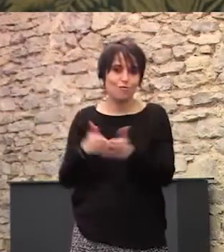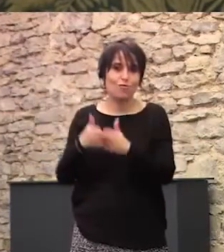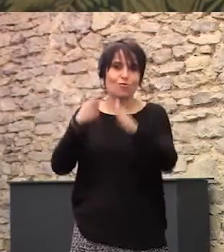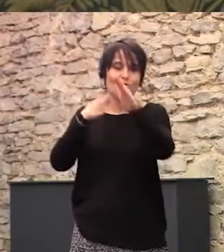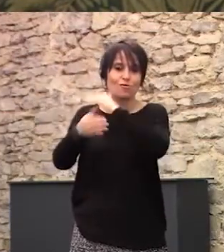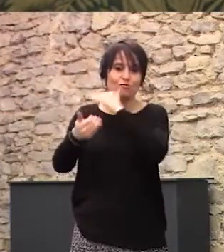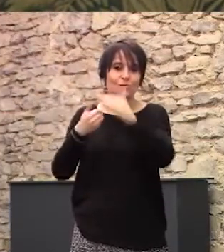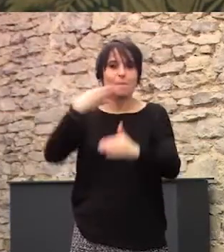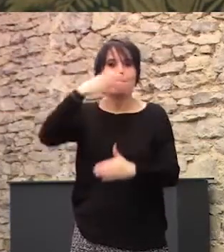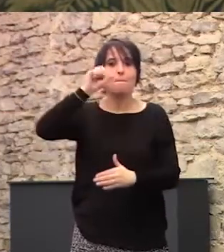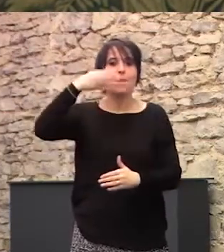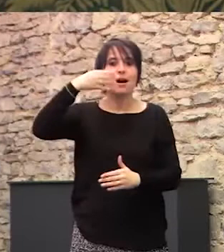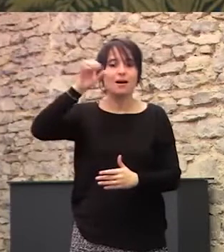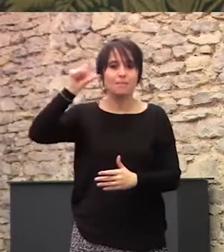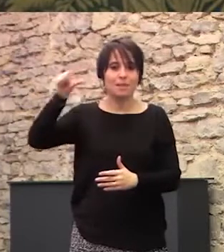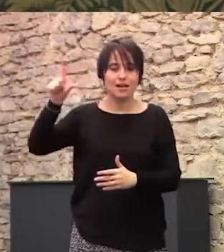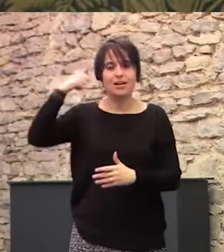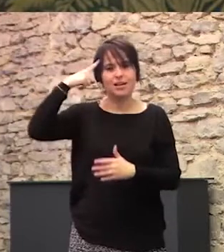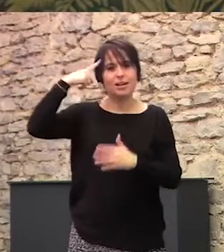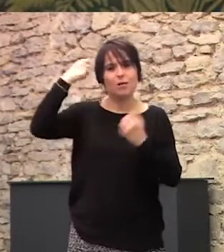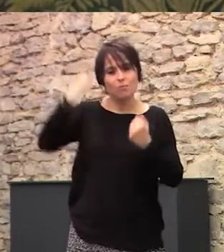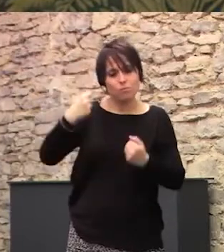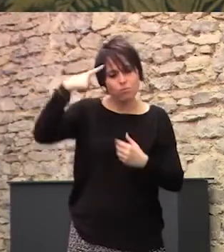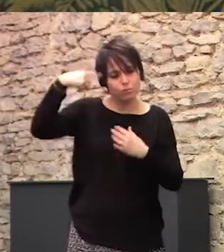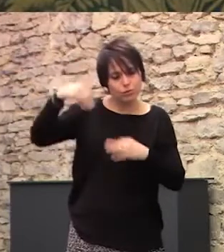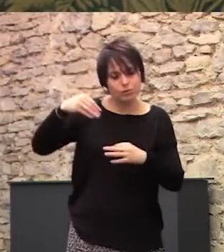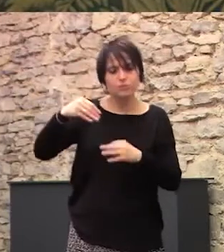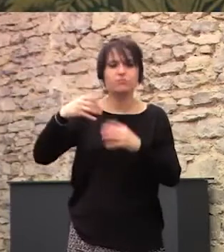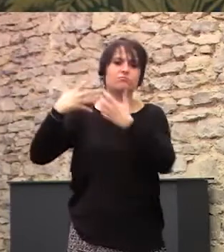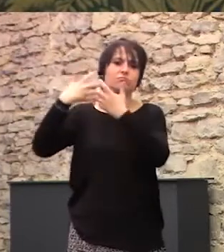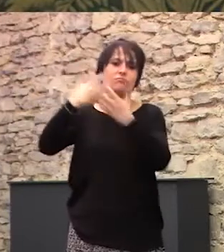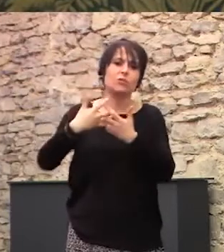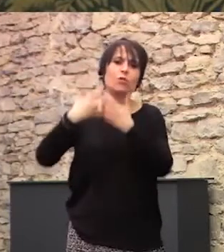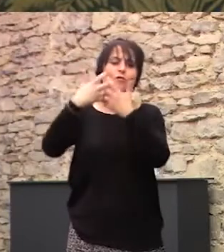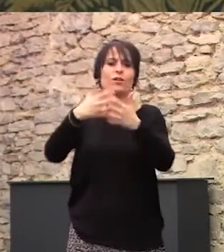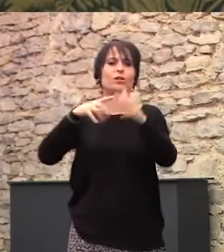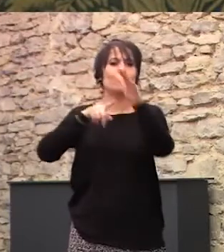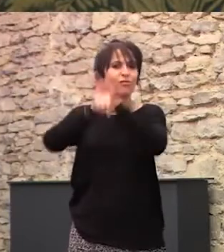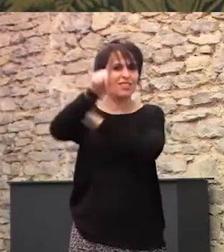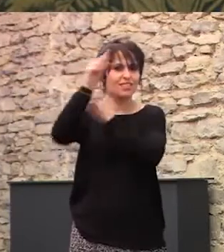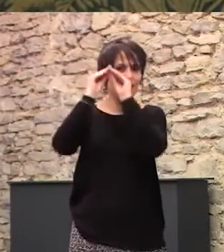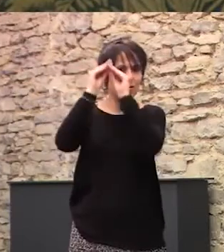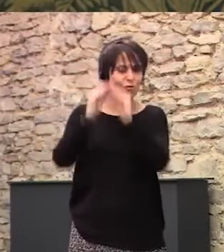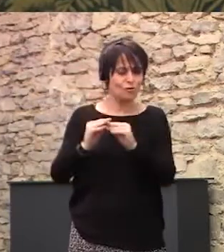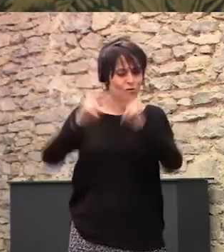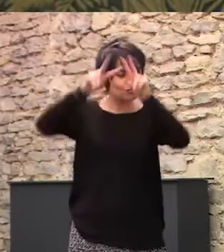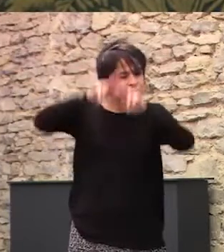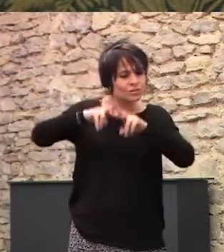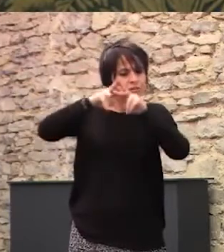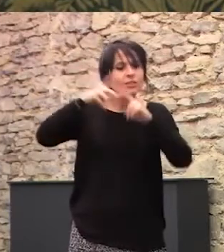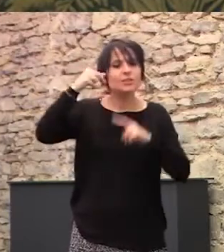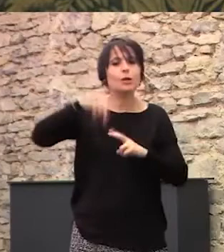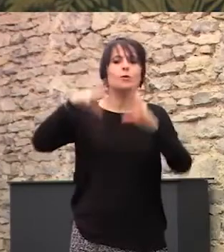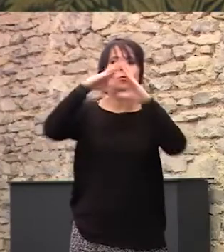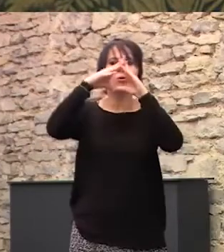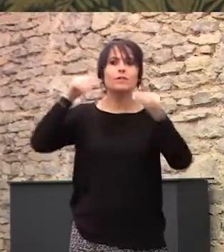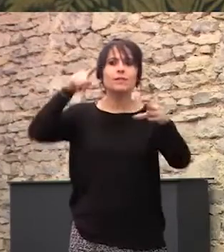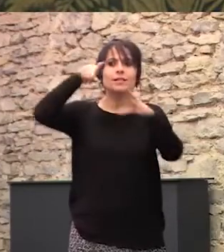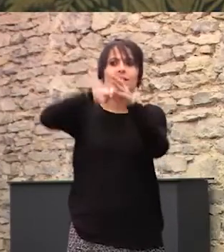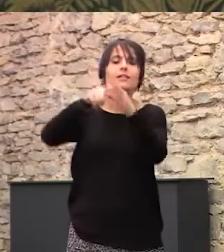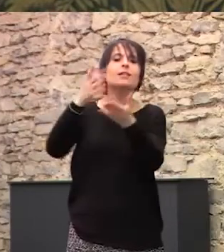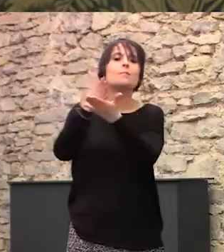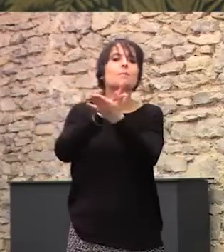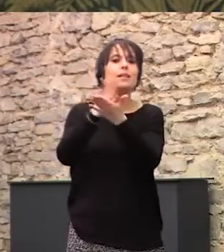Ha realizado estudios doctorales en paz, conflictos y desarrollo y tiene estudios universitarios en mediación social